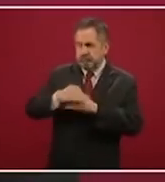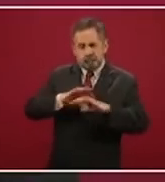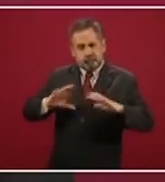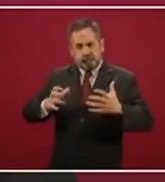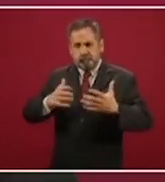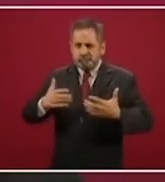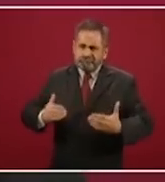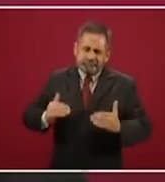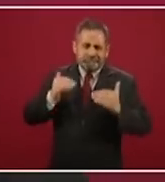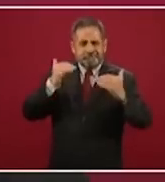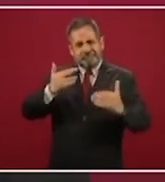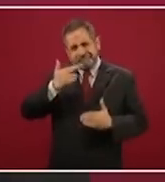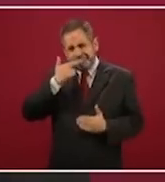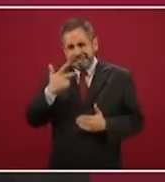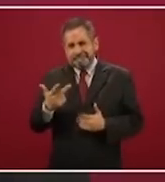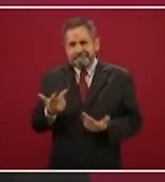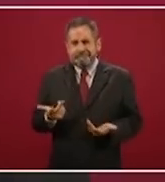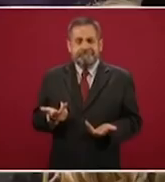mejor.